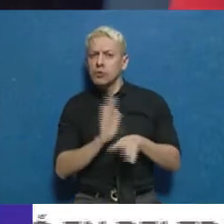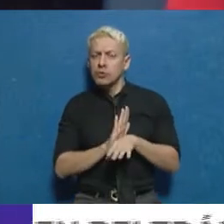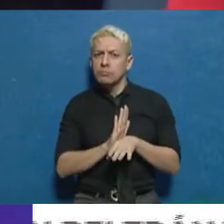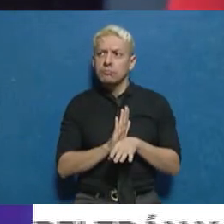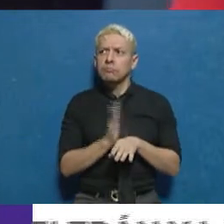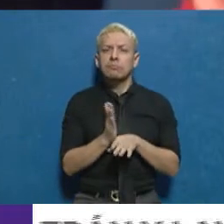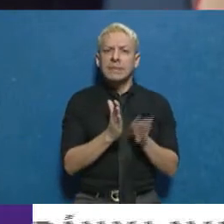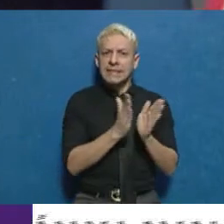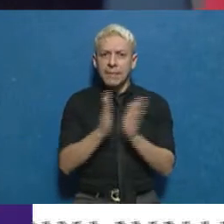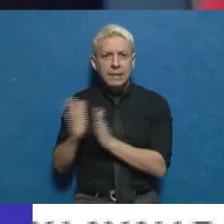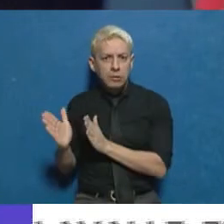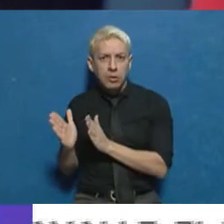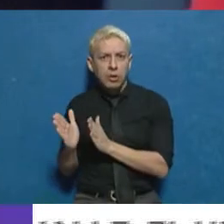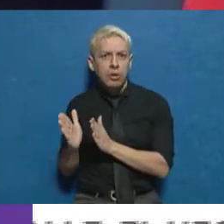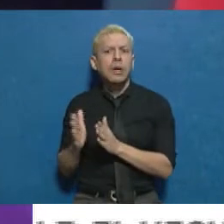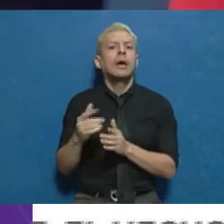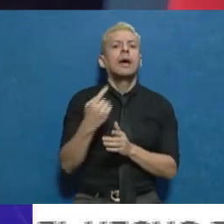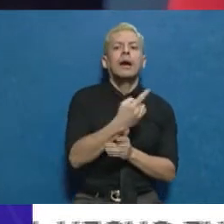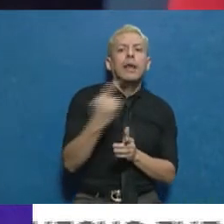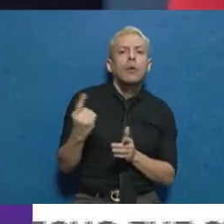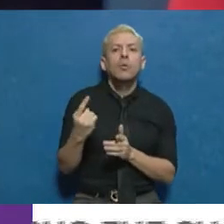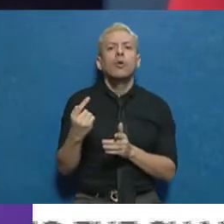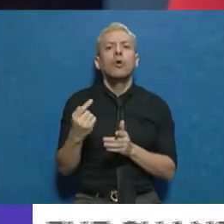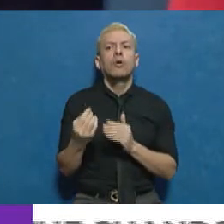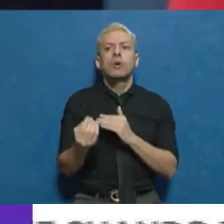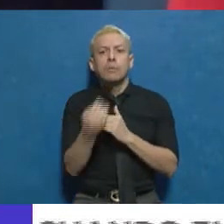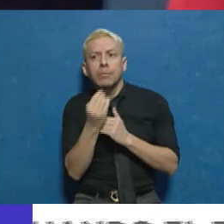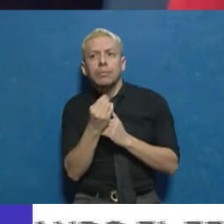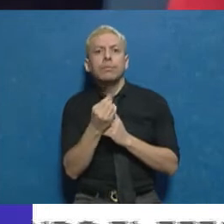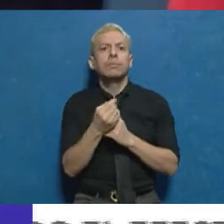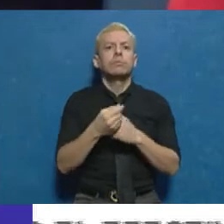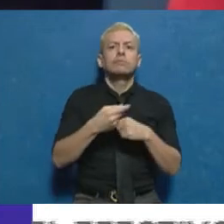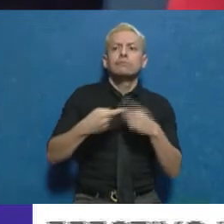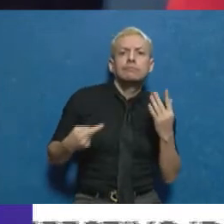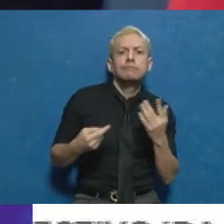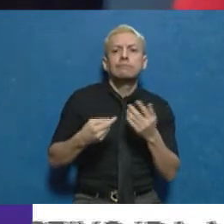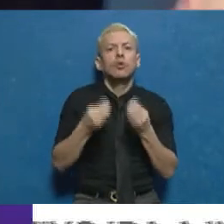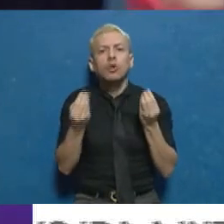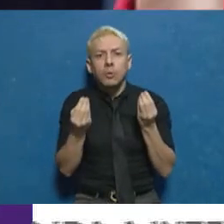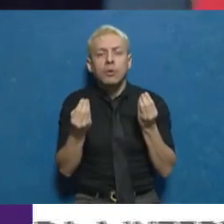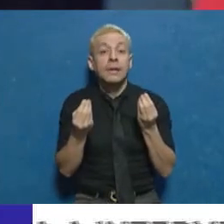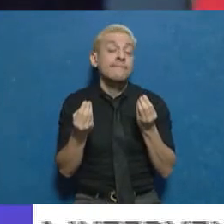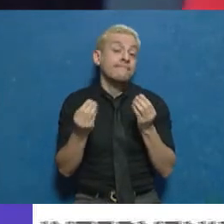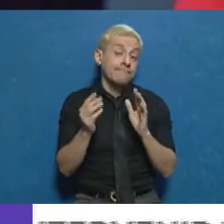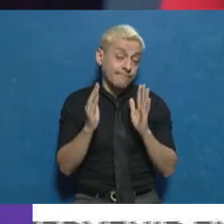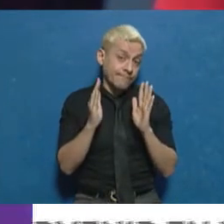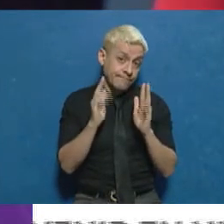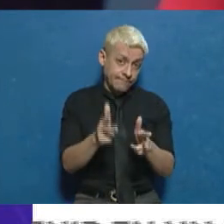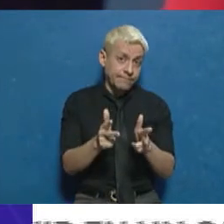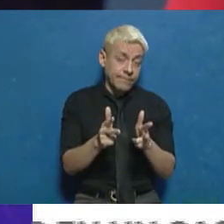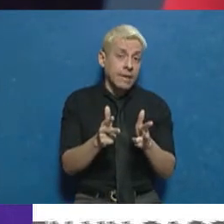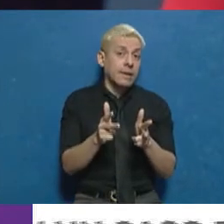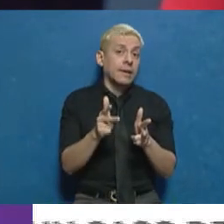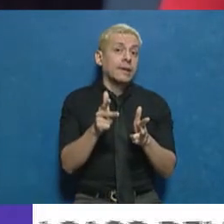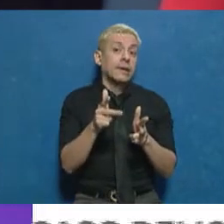de acuerdo a la capacidad contributiva que tiene cada uno de los hogares de la provincia de la Argentina, estamos trabajando